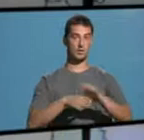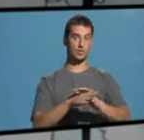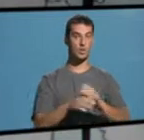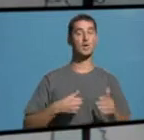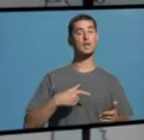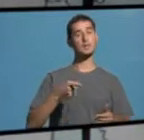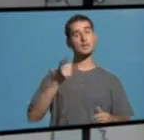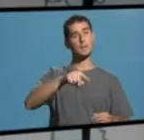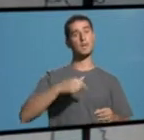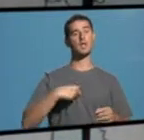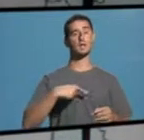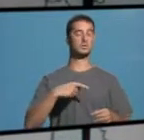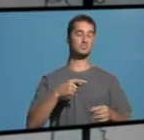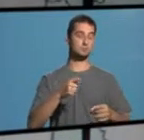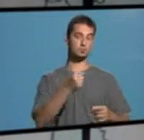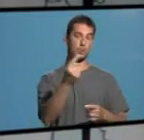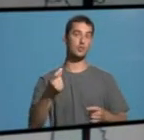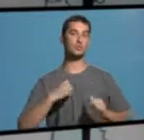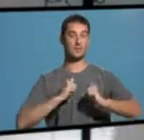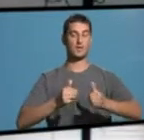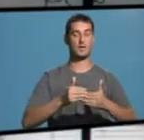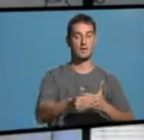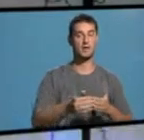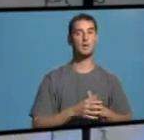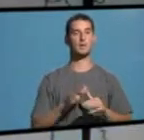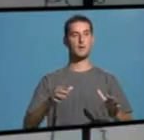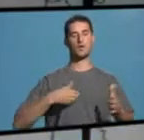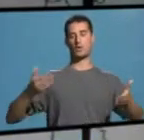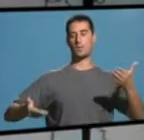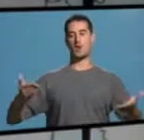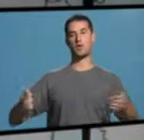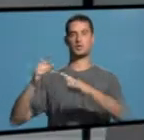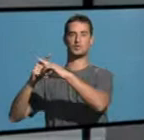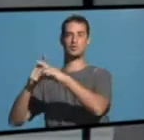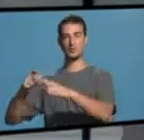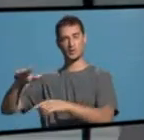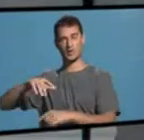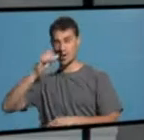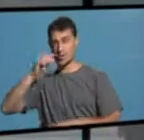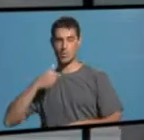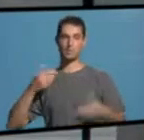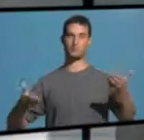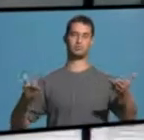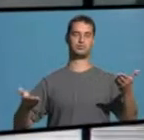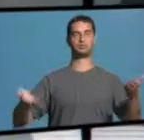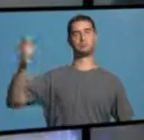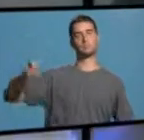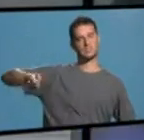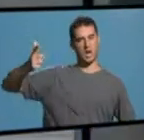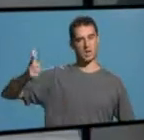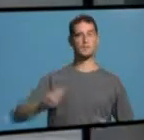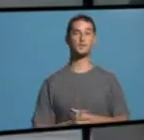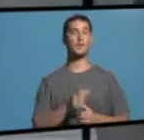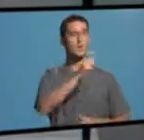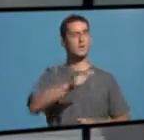contratación das obras en Paradela. En todas elas, o prezo é moi inferior ao do polígono da Xunta no Concello de Lugo. E fronte a aqueles que consideran que o precio non